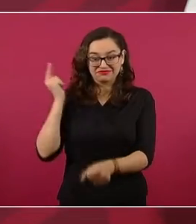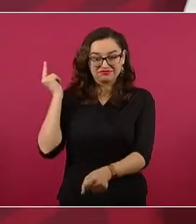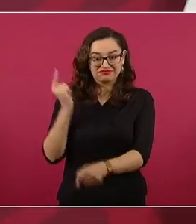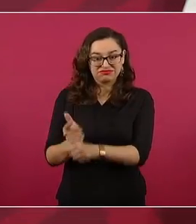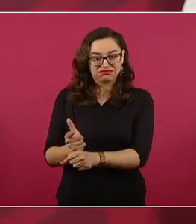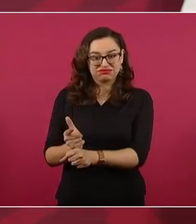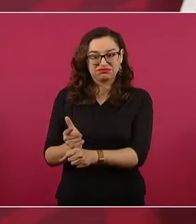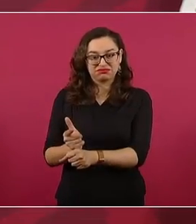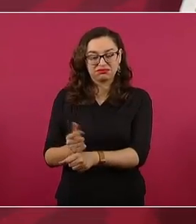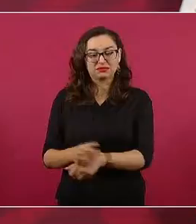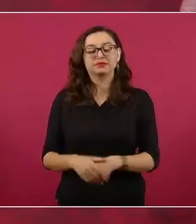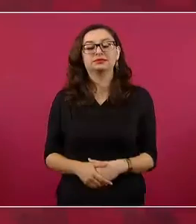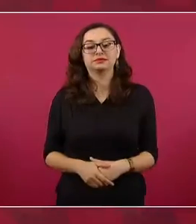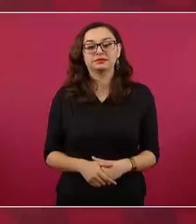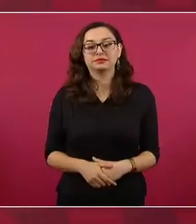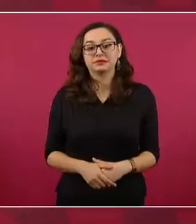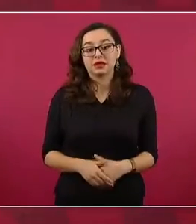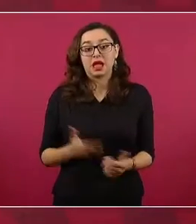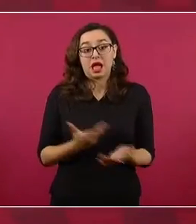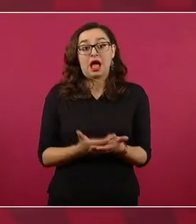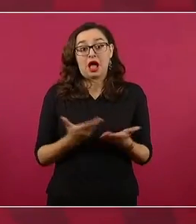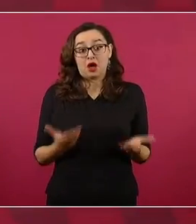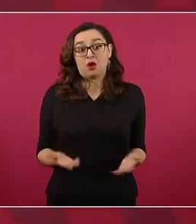Y por eso pues el enojo,